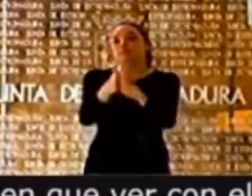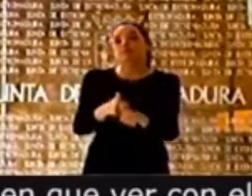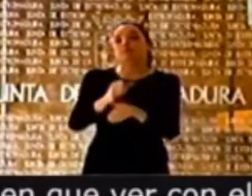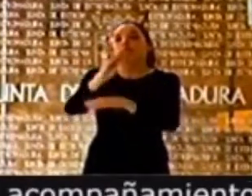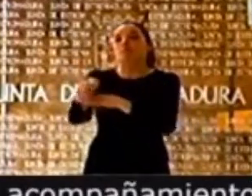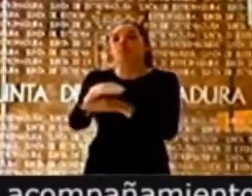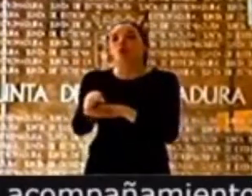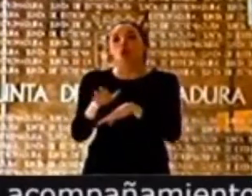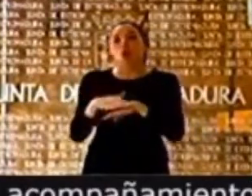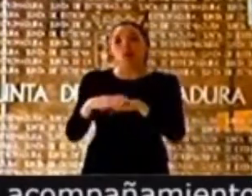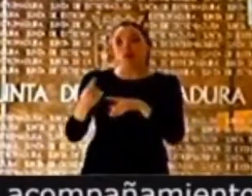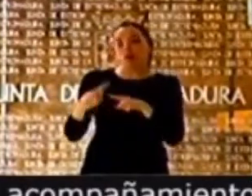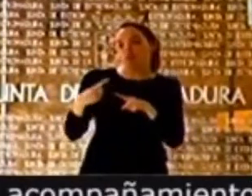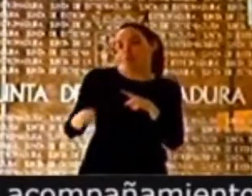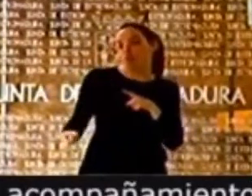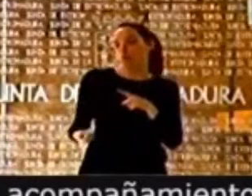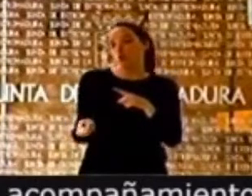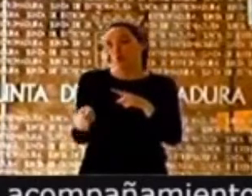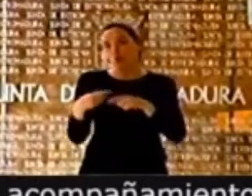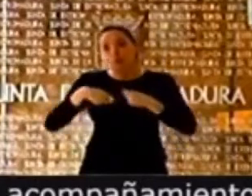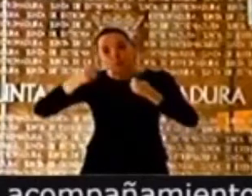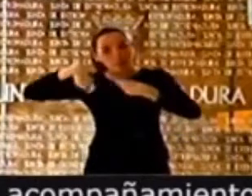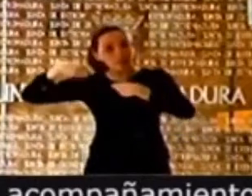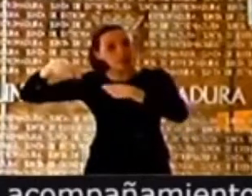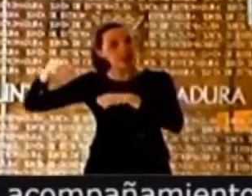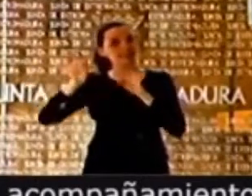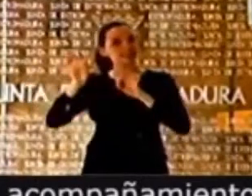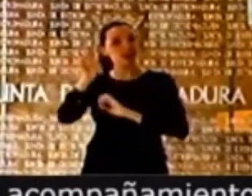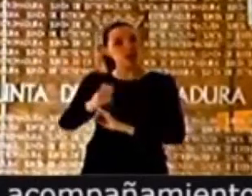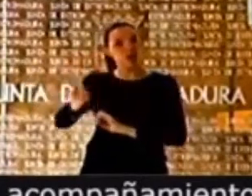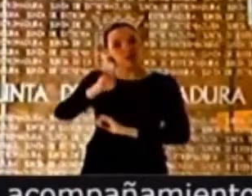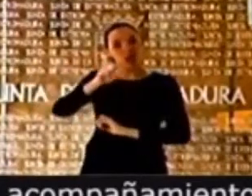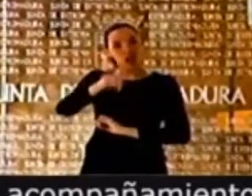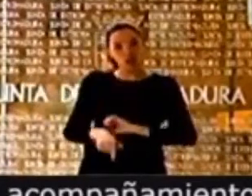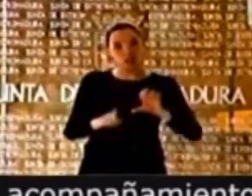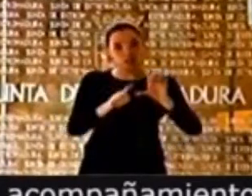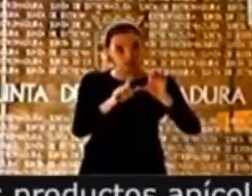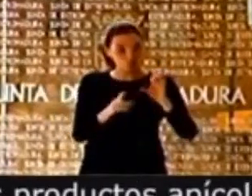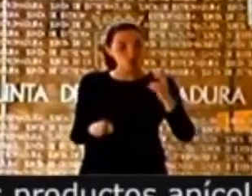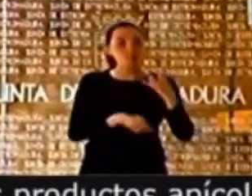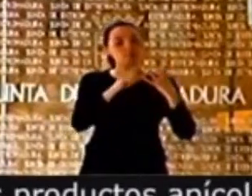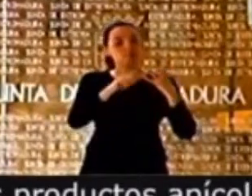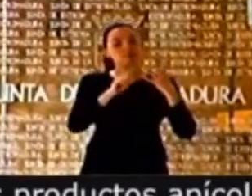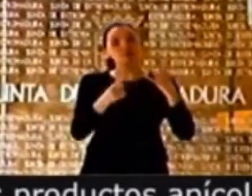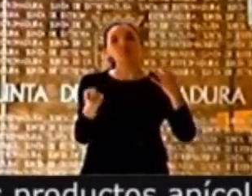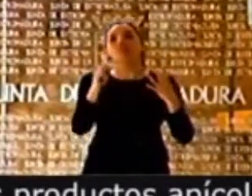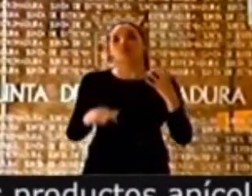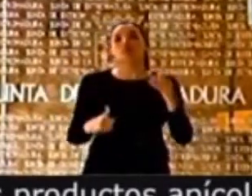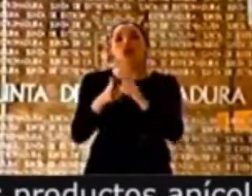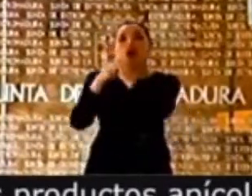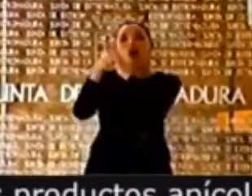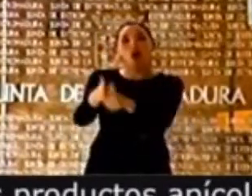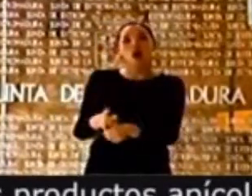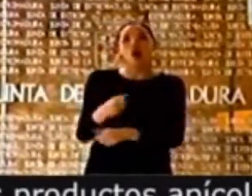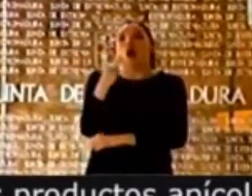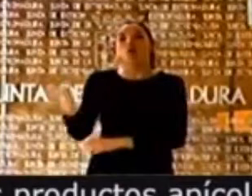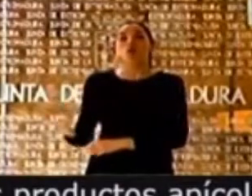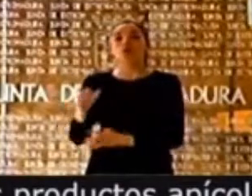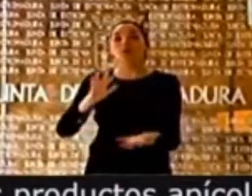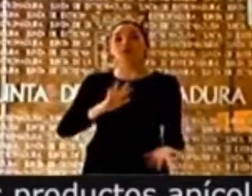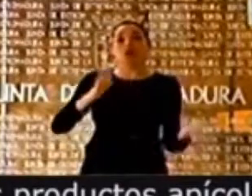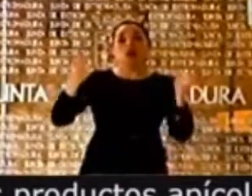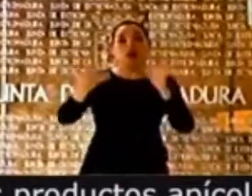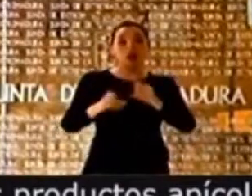la producción y comercialización de los productos apícolas de nuestra región, el acompañamiento a la transición y